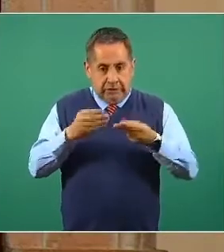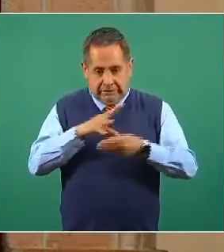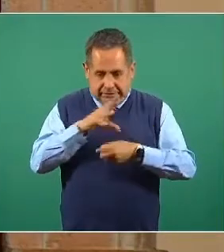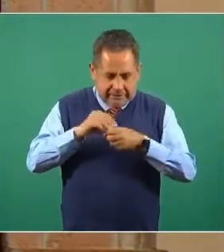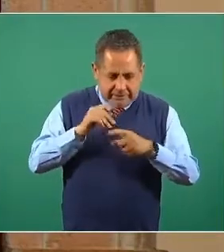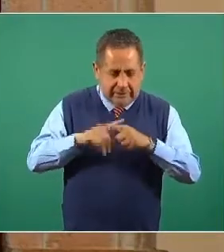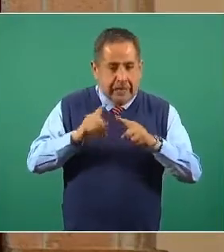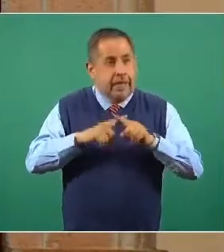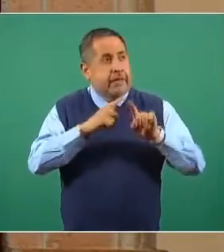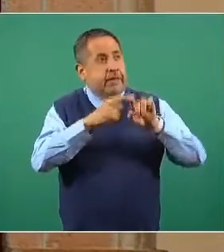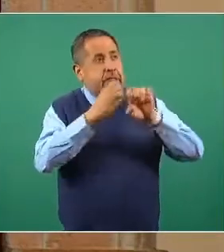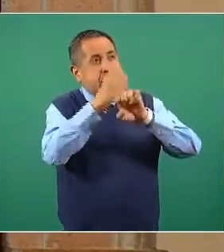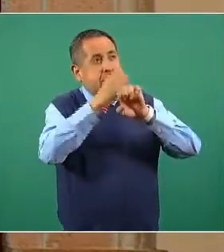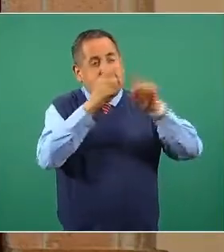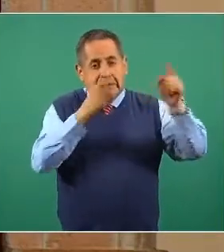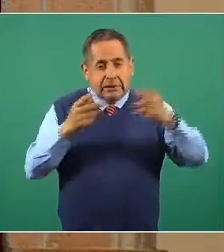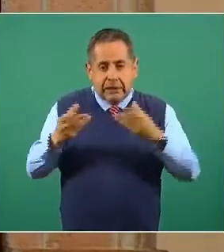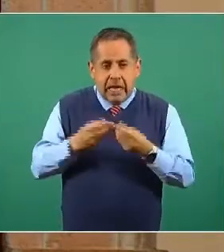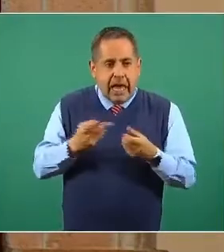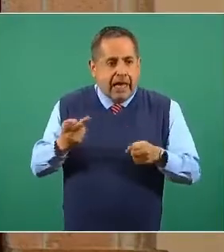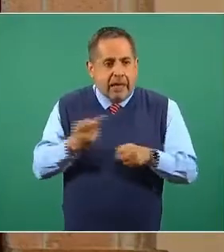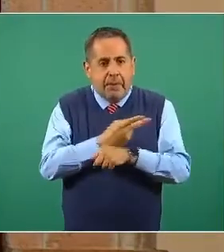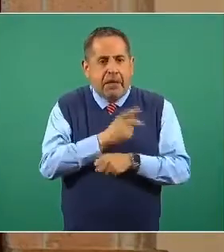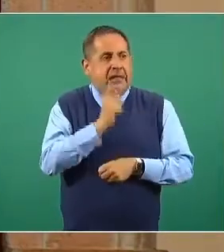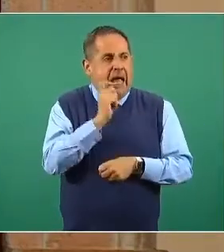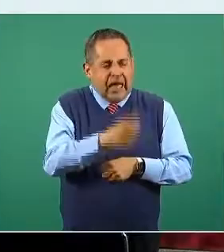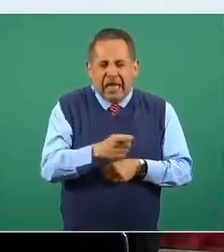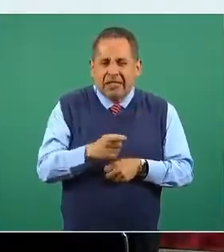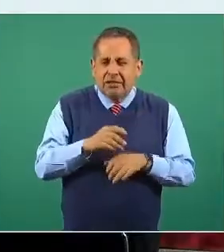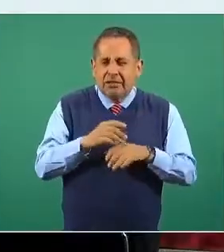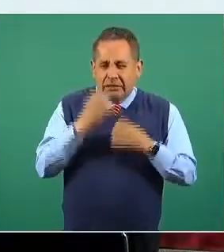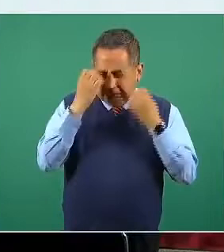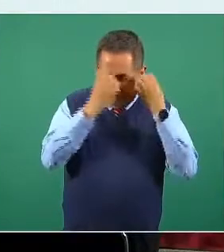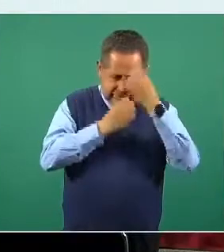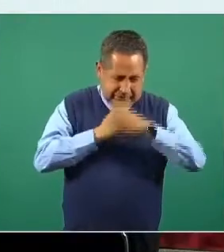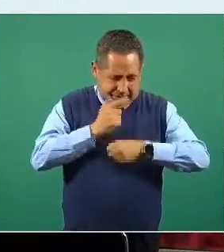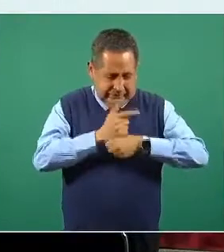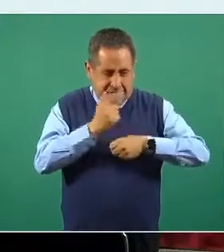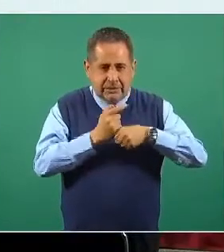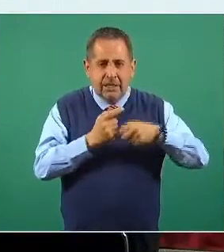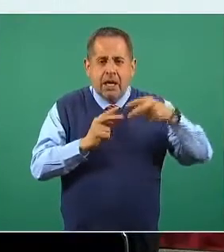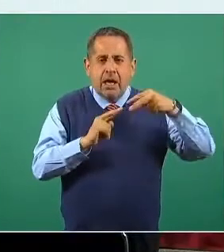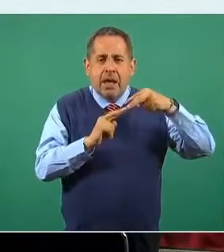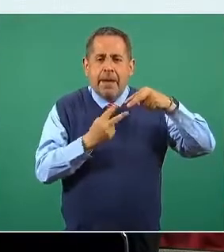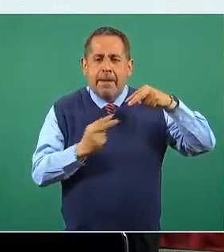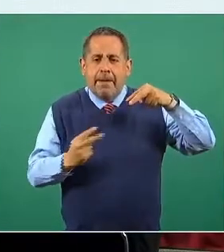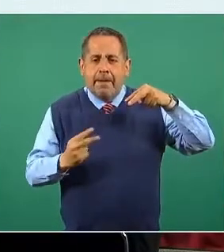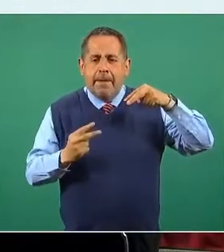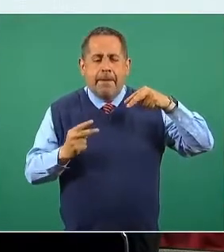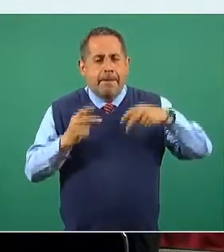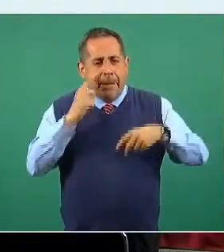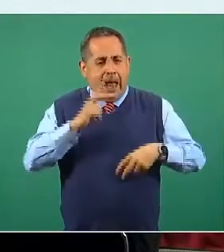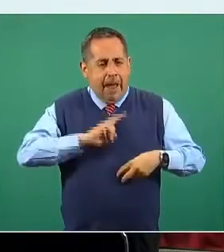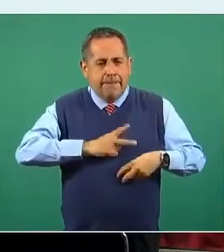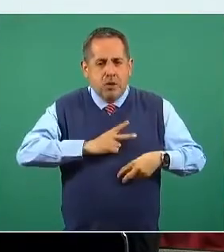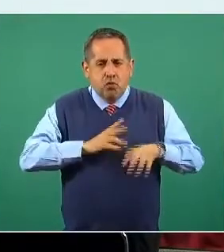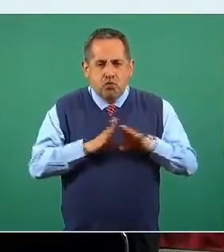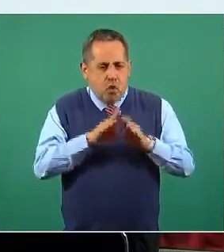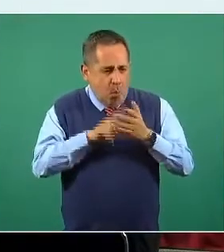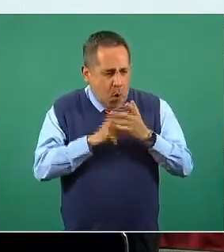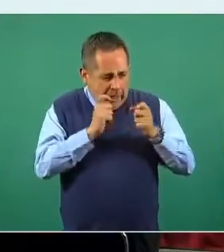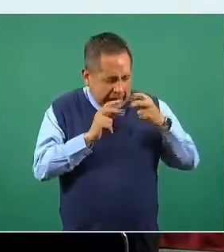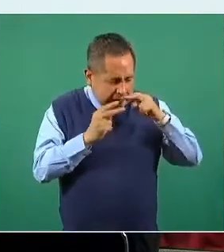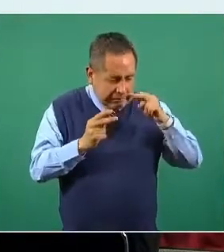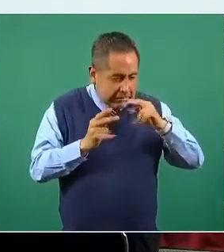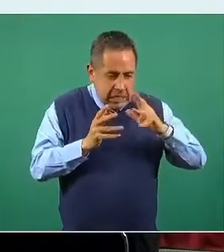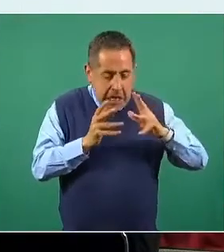información de la secuenciación genética que se realiza a diferentes tipos de virus, pero en este caso de manera especial, la